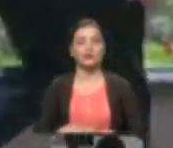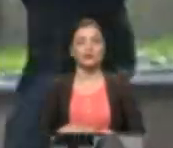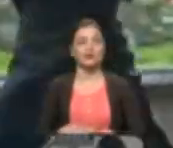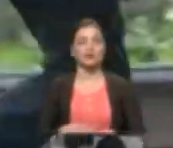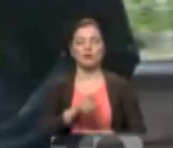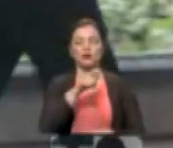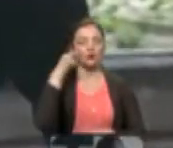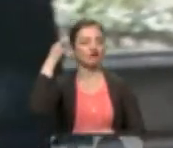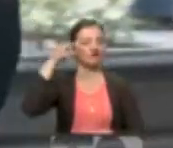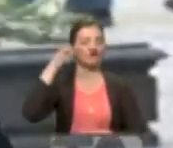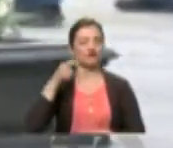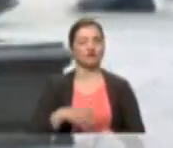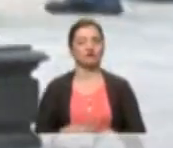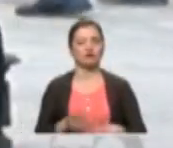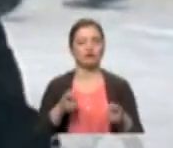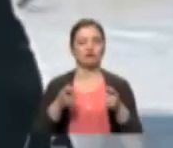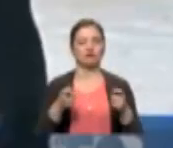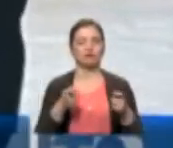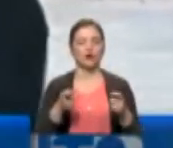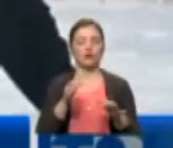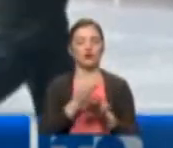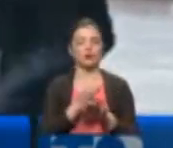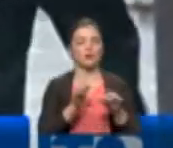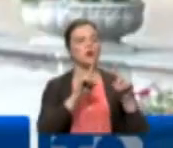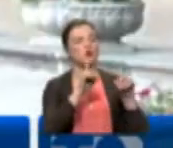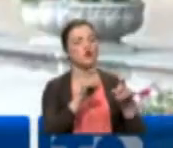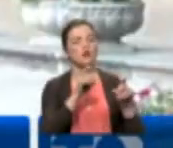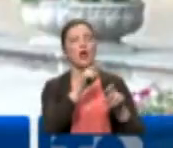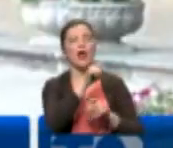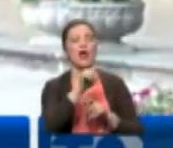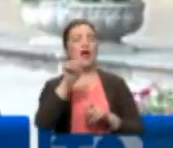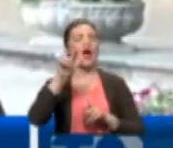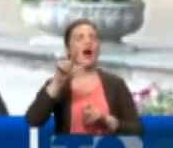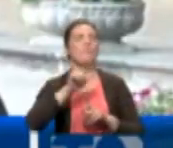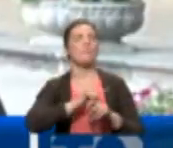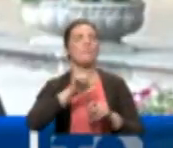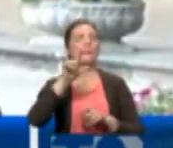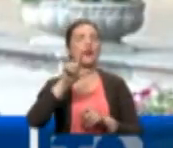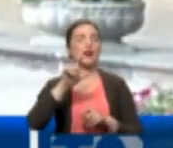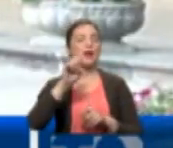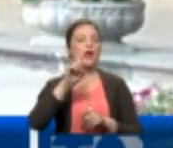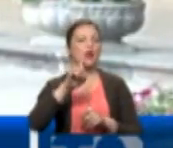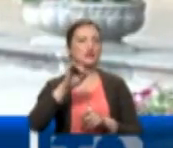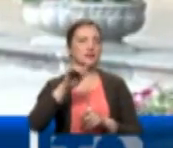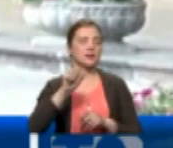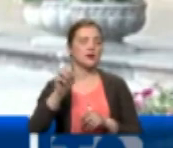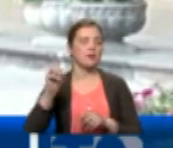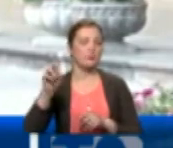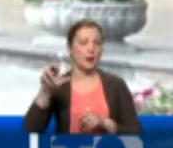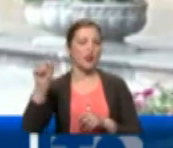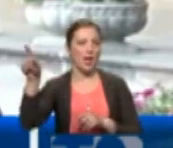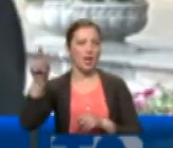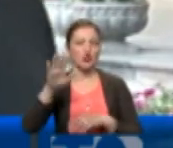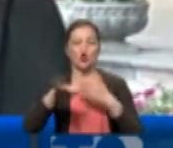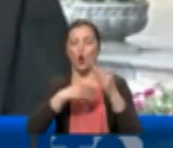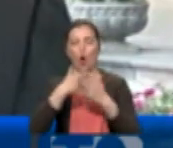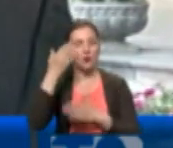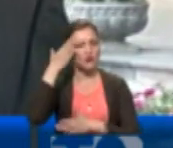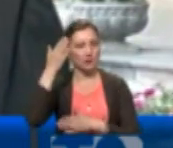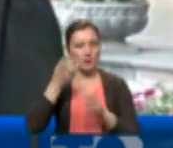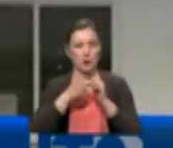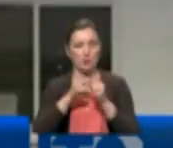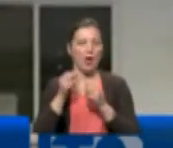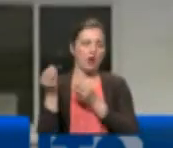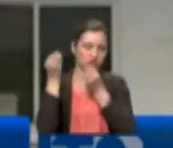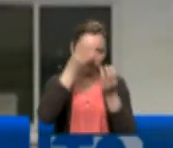correísmo, a quien todos sus altos funcionarios consultaban, debía estar al tanto de todo, en especial aquello que podía convertirse en un